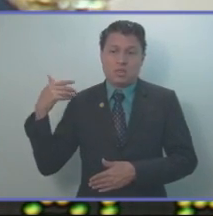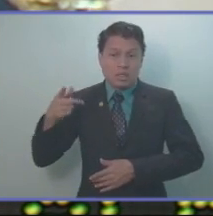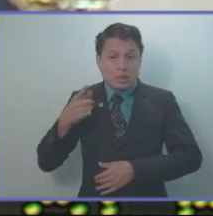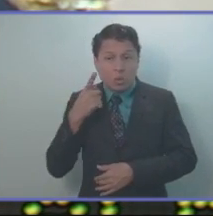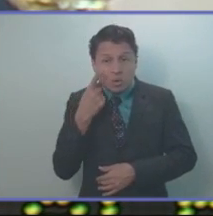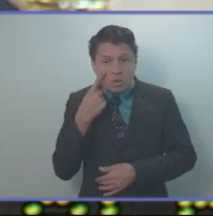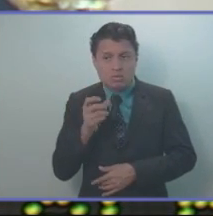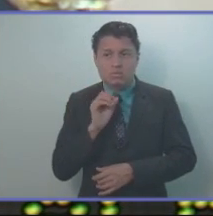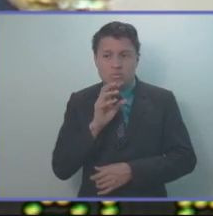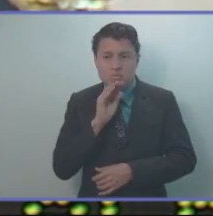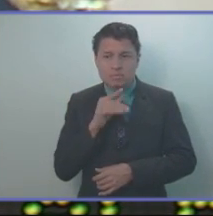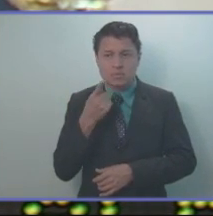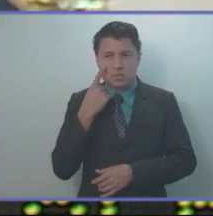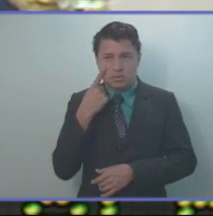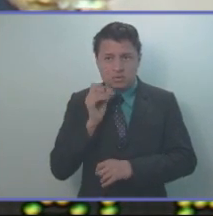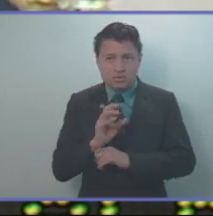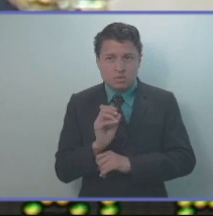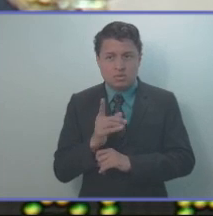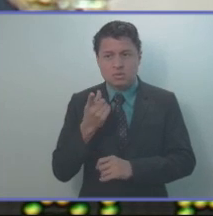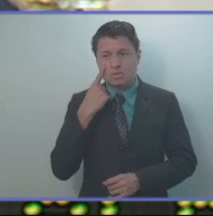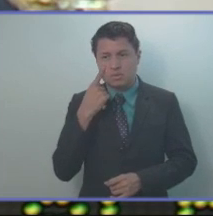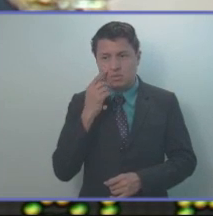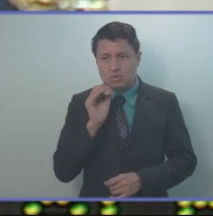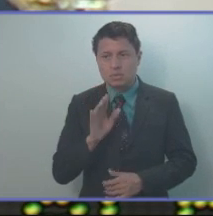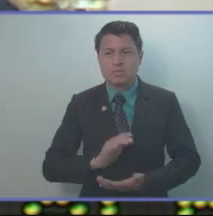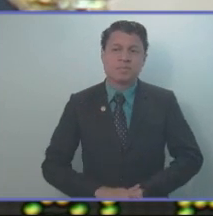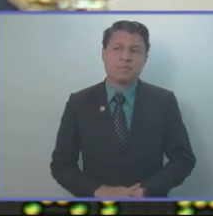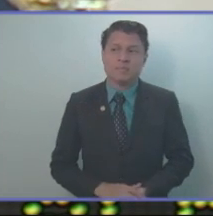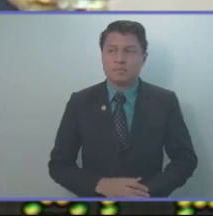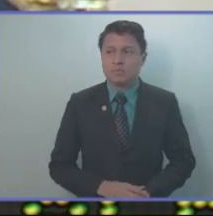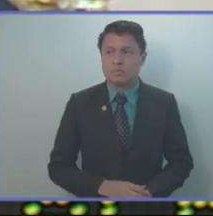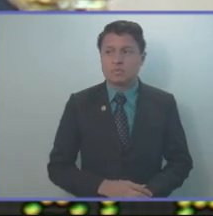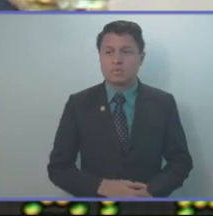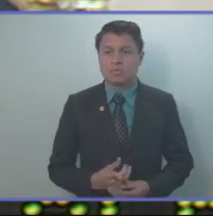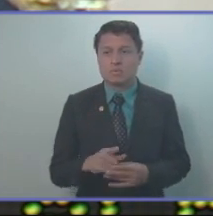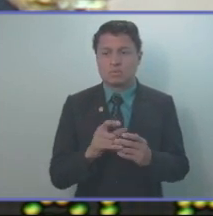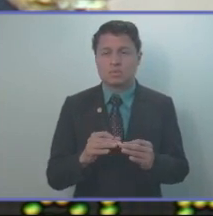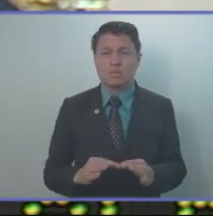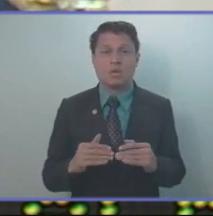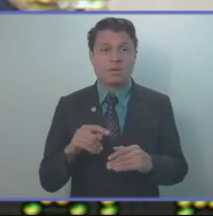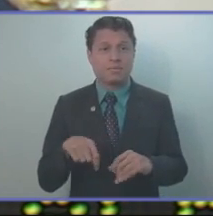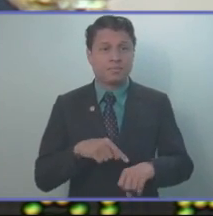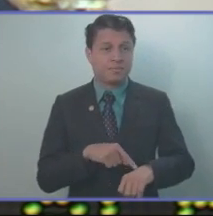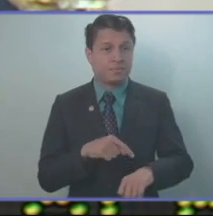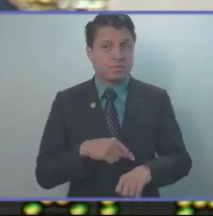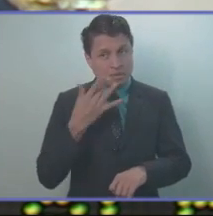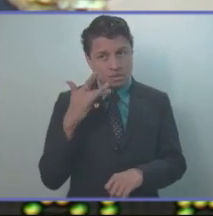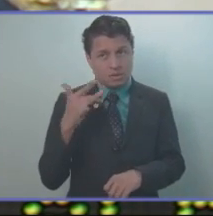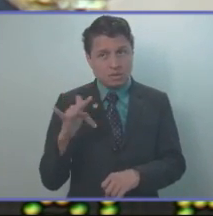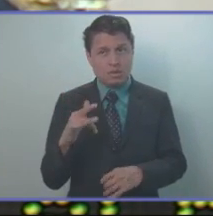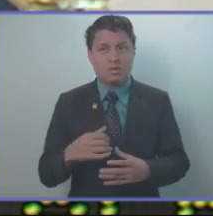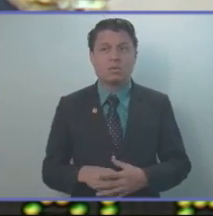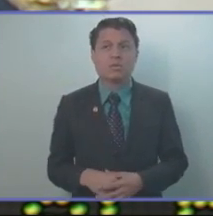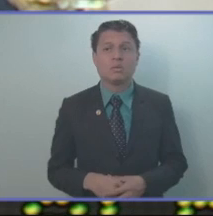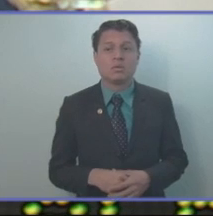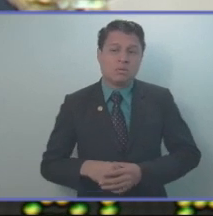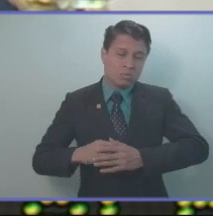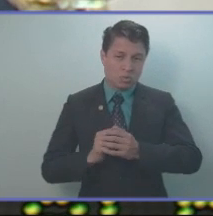alertando a nuestro país de estar en este riesgo de tener estrés